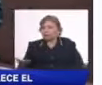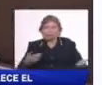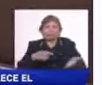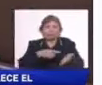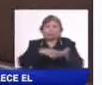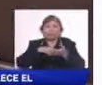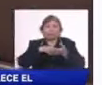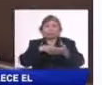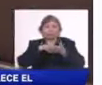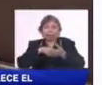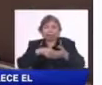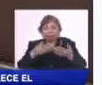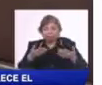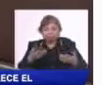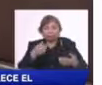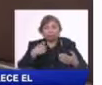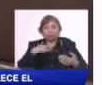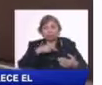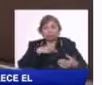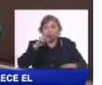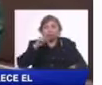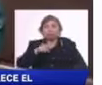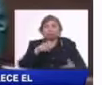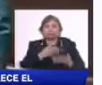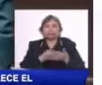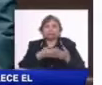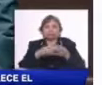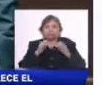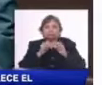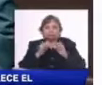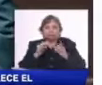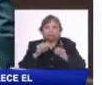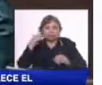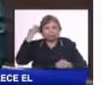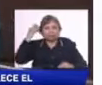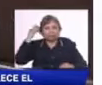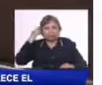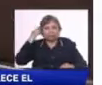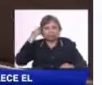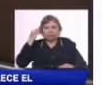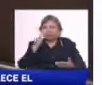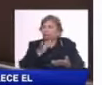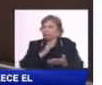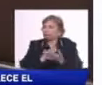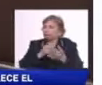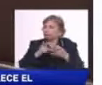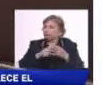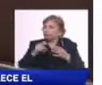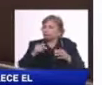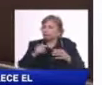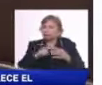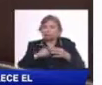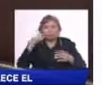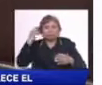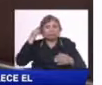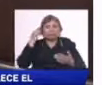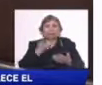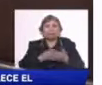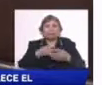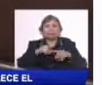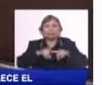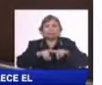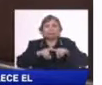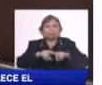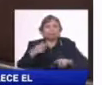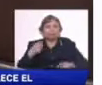obligar. Entonces, necesitamos una salida política a esta crisis. Esta salida política depende